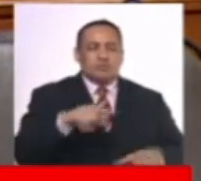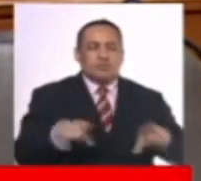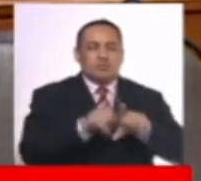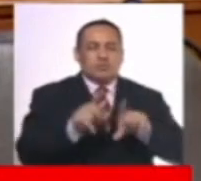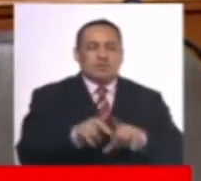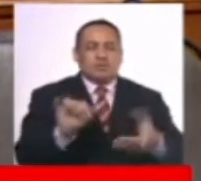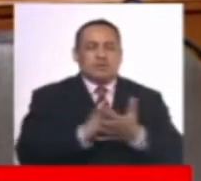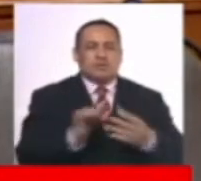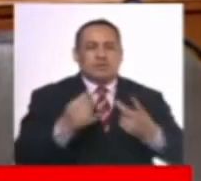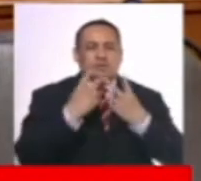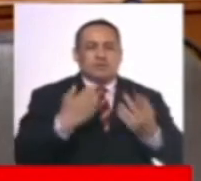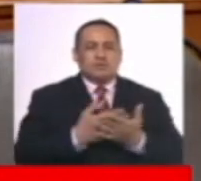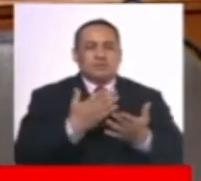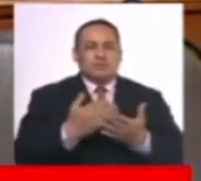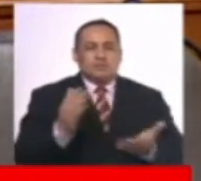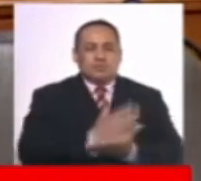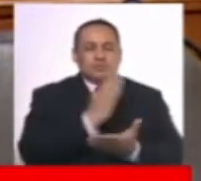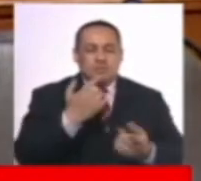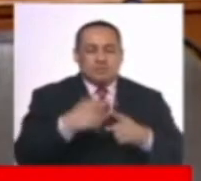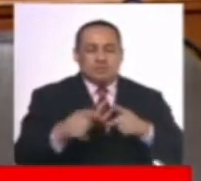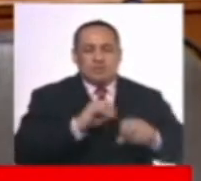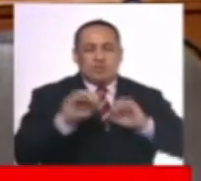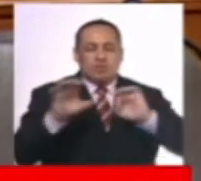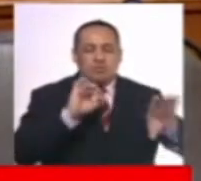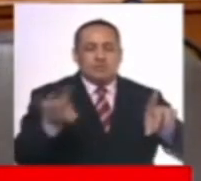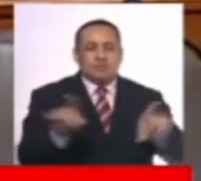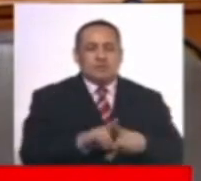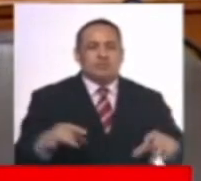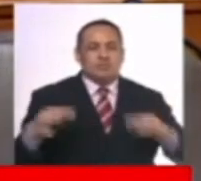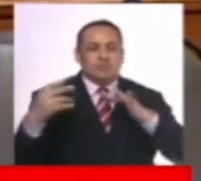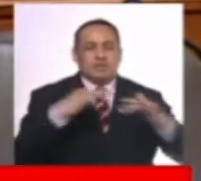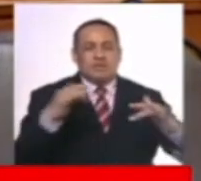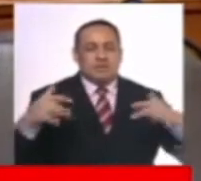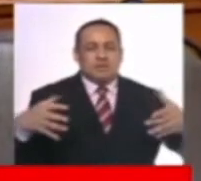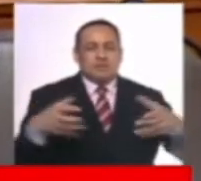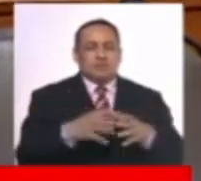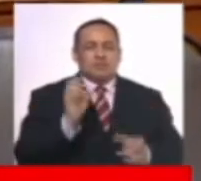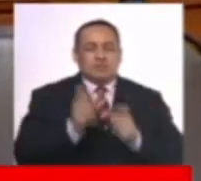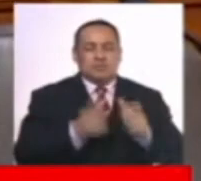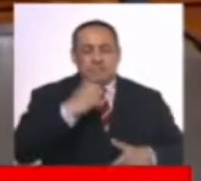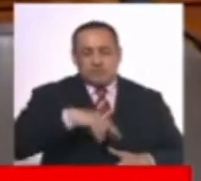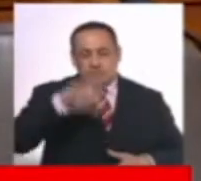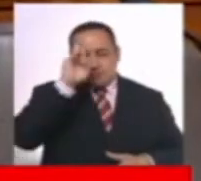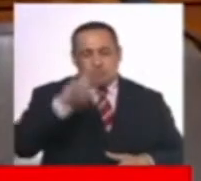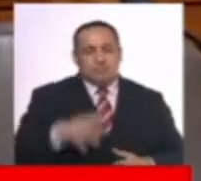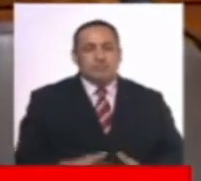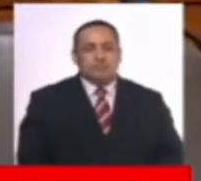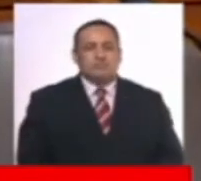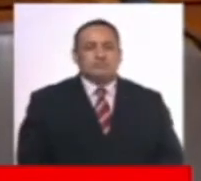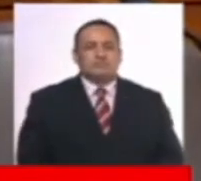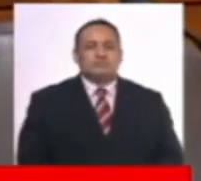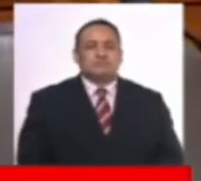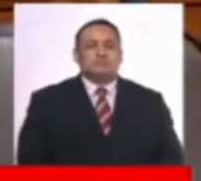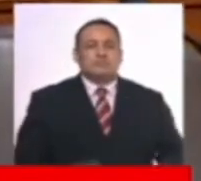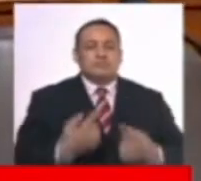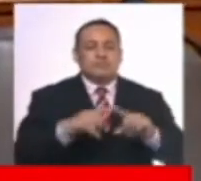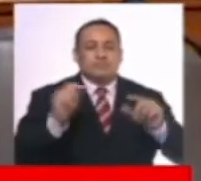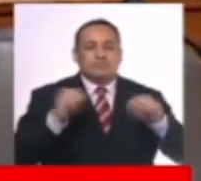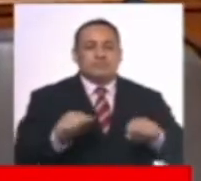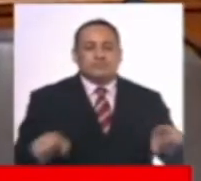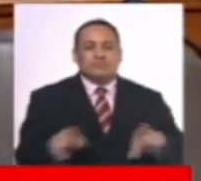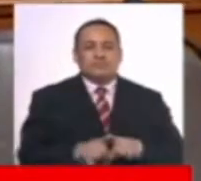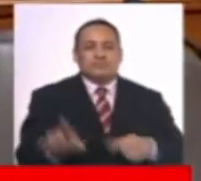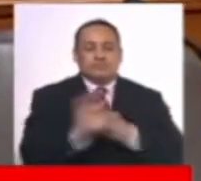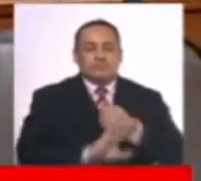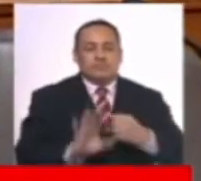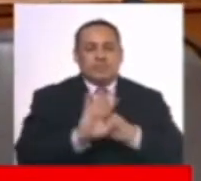siniestra, sembrando caos y promoviendo una guerra civil entre peruanos. Claro que sí, por